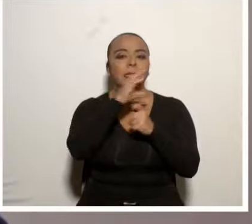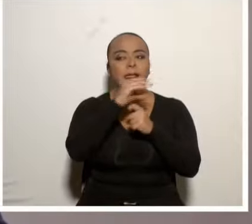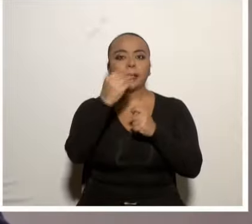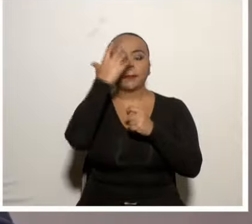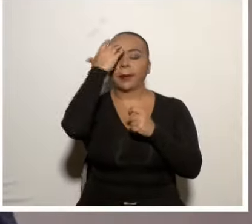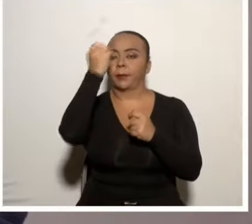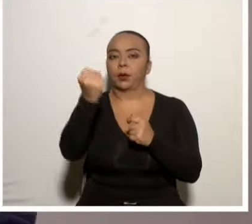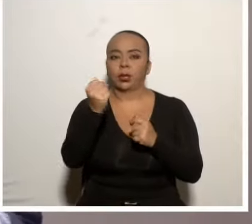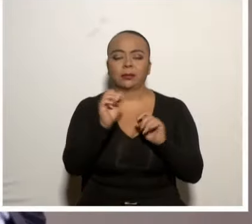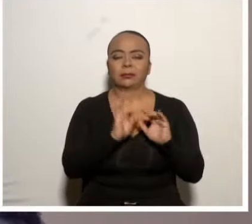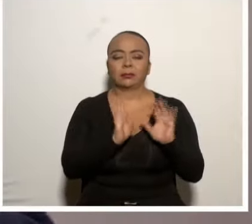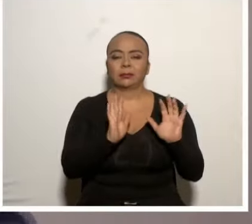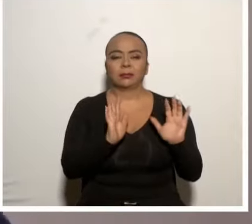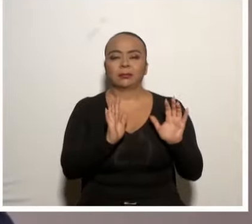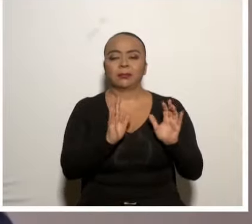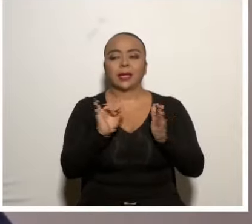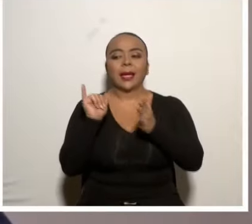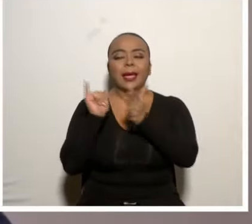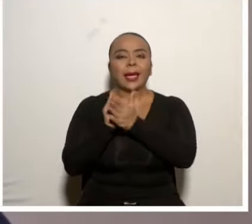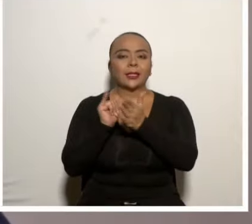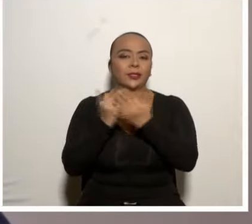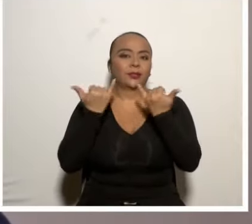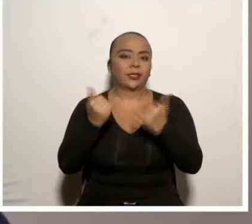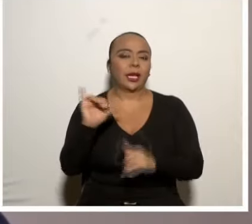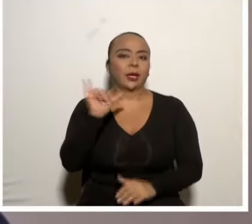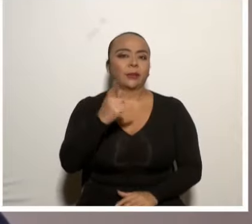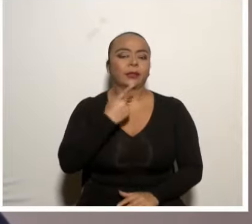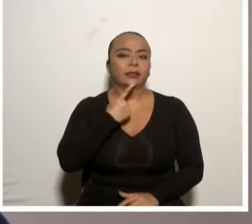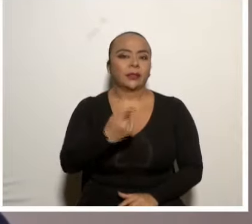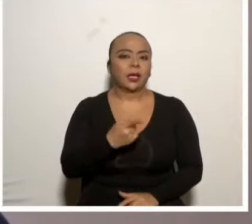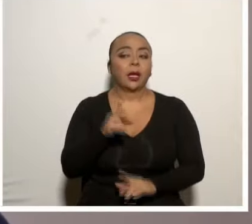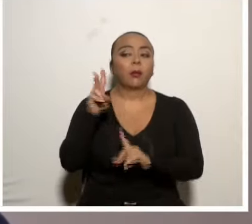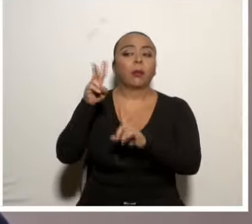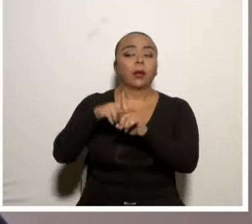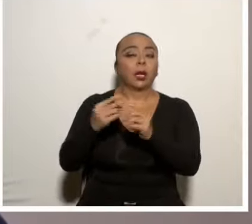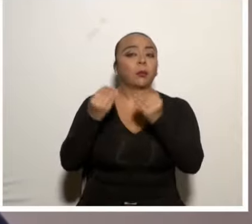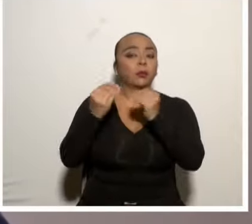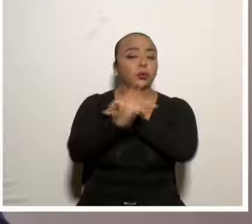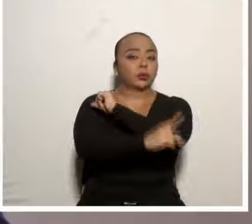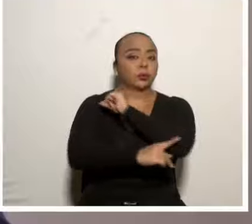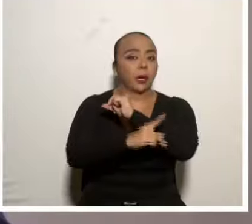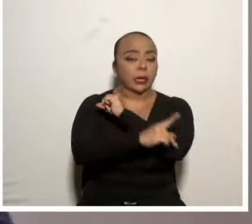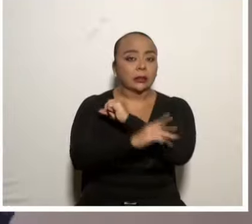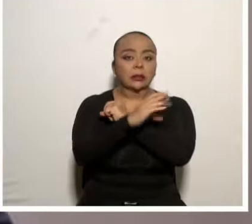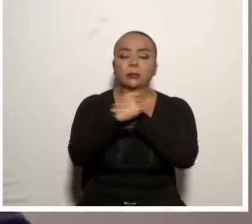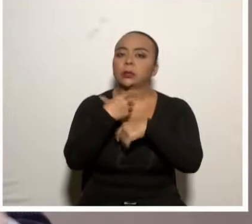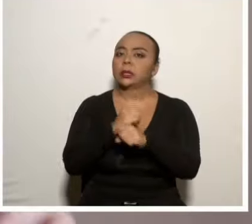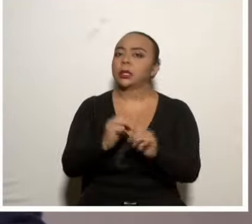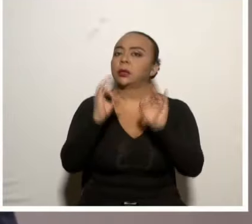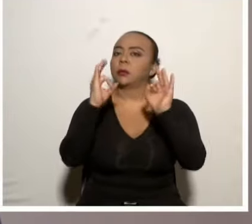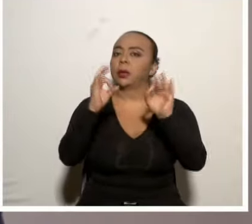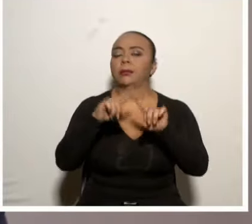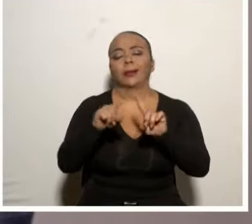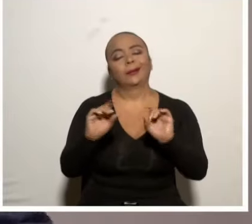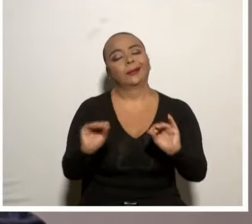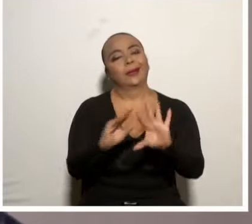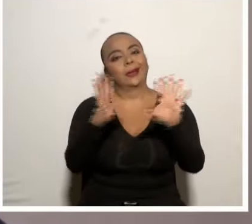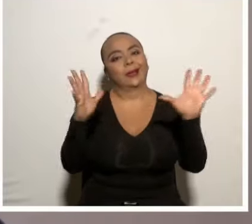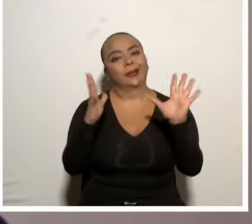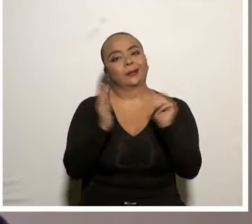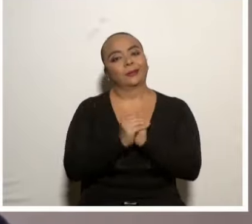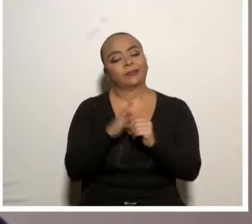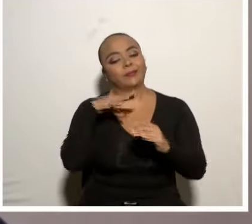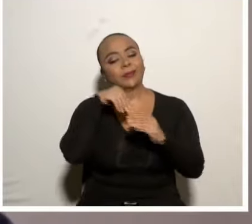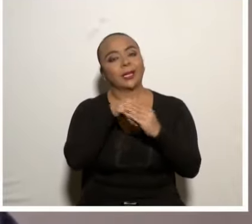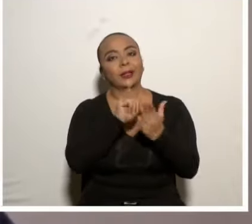memoria. Esto ya, como dije, lo están aplicando muchos países y lo están haciendo bien. Pero claro, dentro de